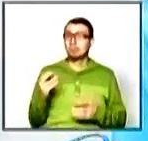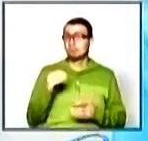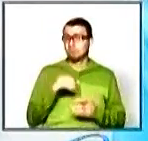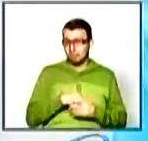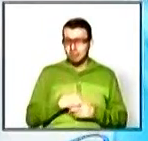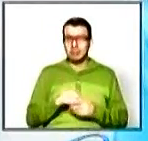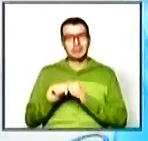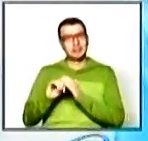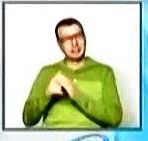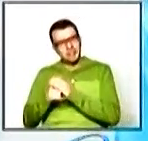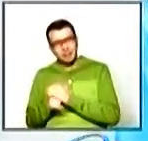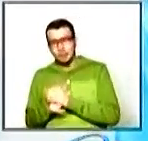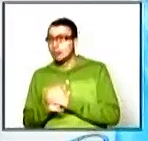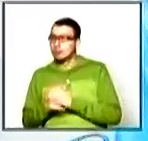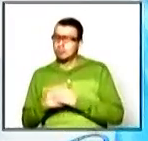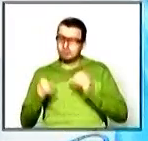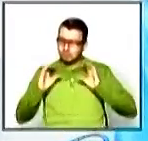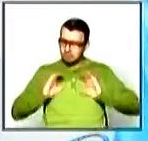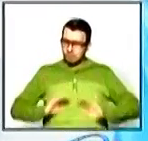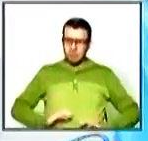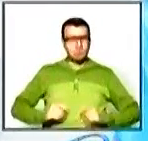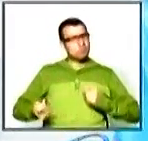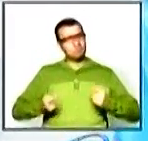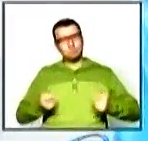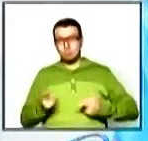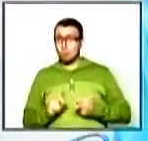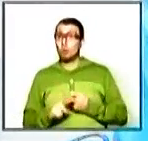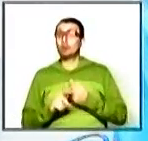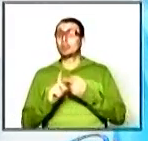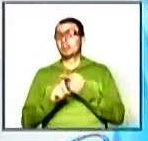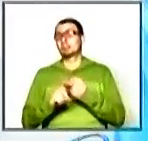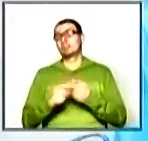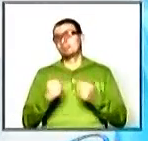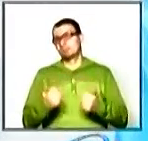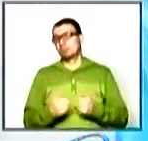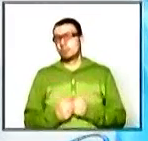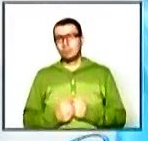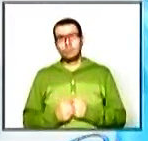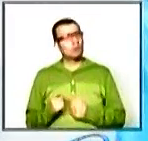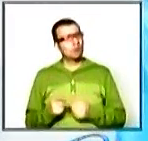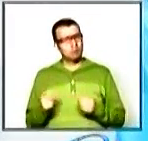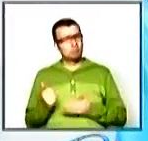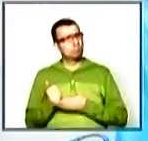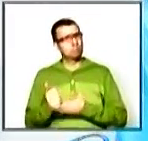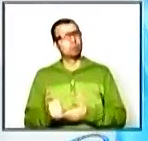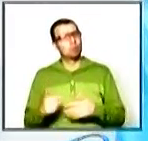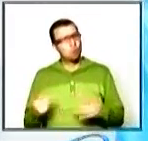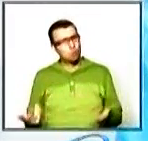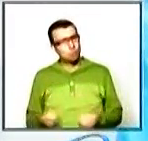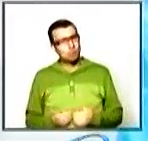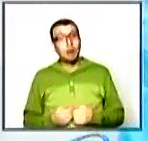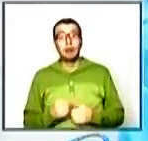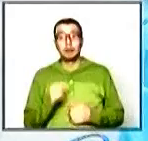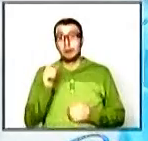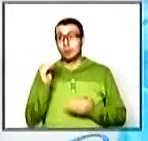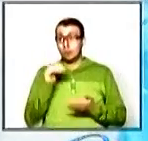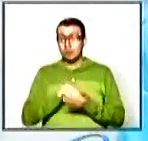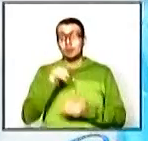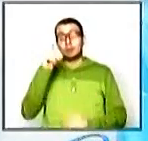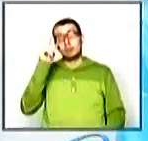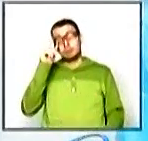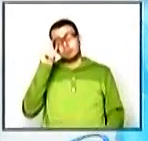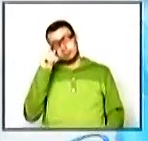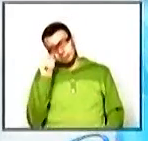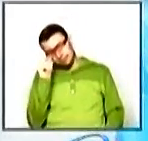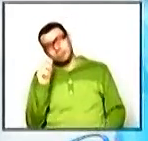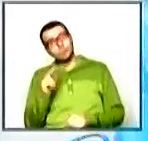nuestro organismo con vibraciones positivas. ¿Qué beneficios hay? Lo primero que se restablece es el trastorno del sueño. Los pacientes que han llegado con trastorno